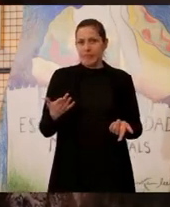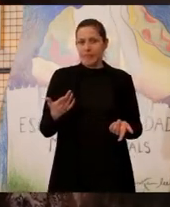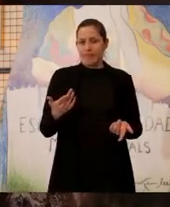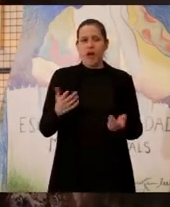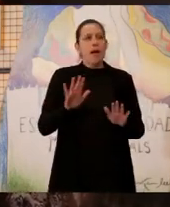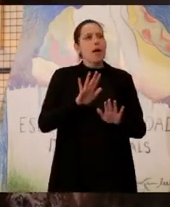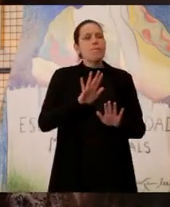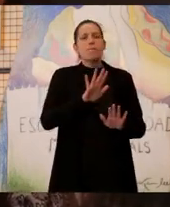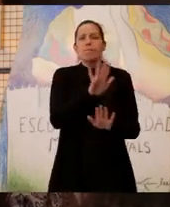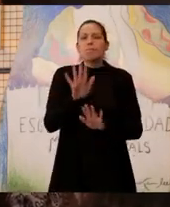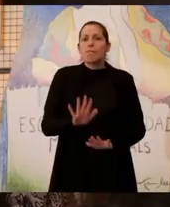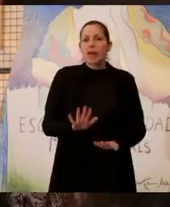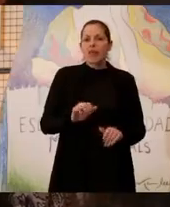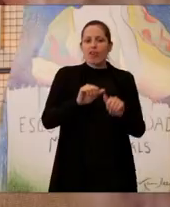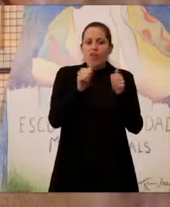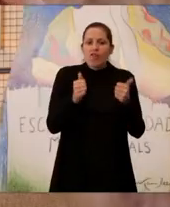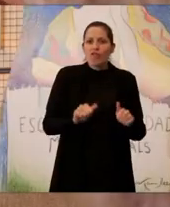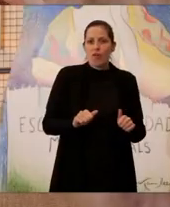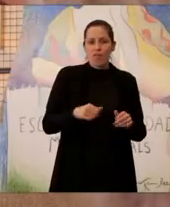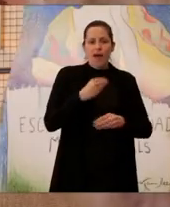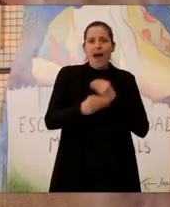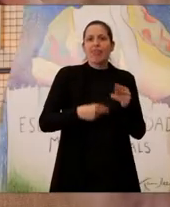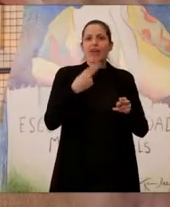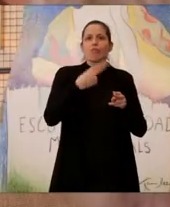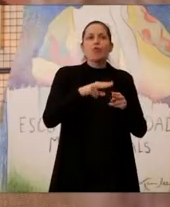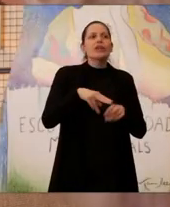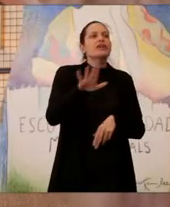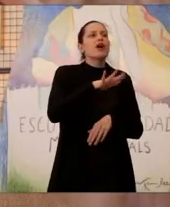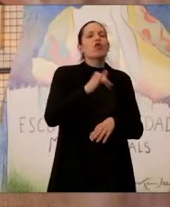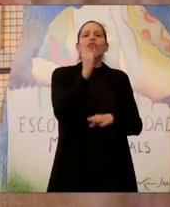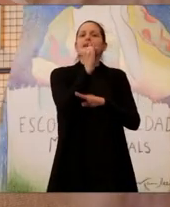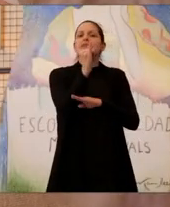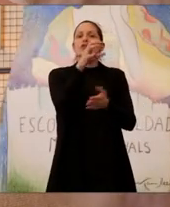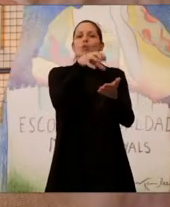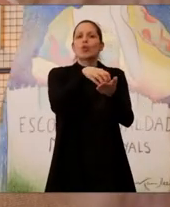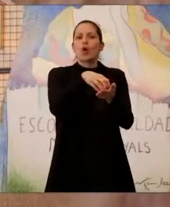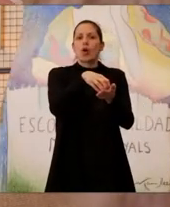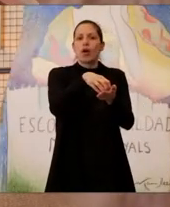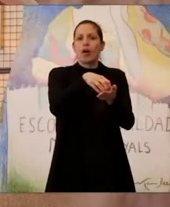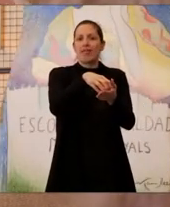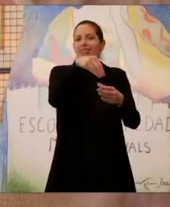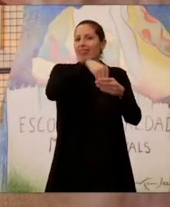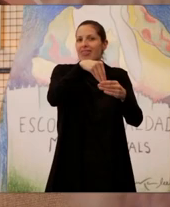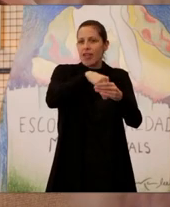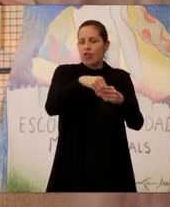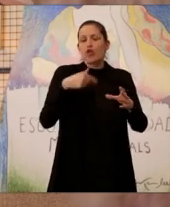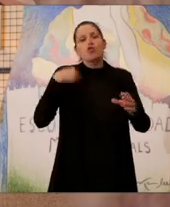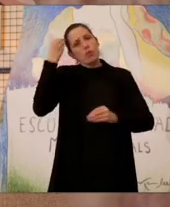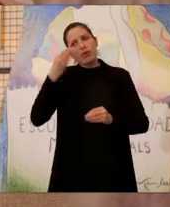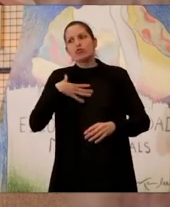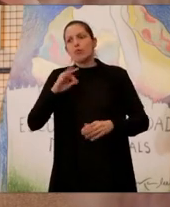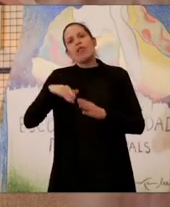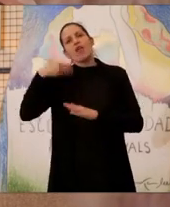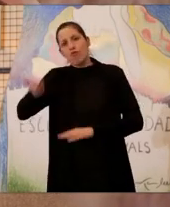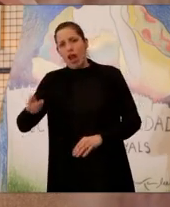manera de hacer política y que solo se puede hacer política desde las instituciones yo creo que se hace política desde dentro desde fuera y desde